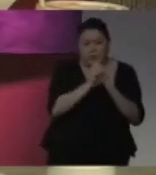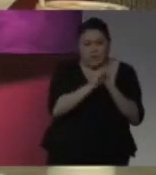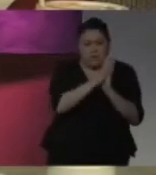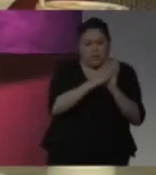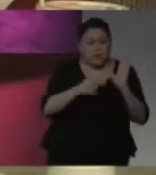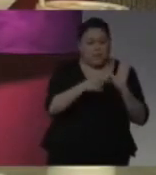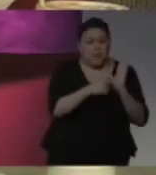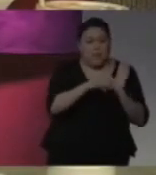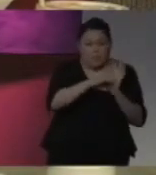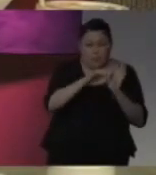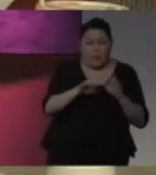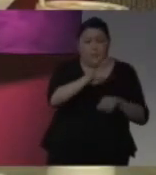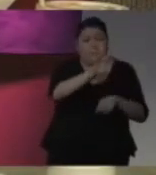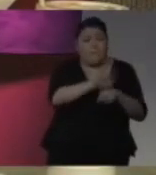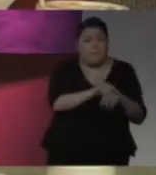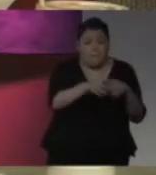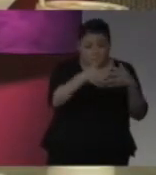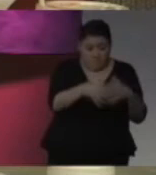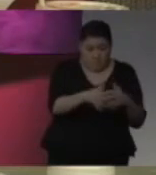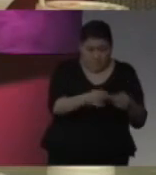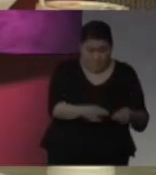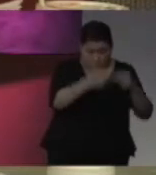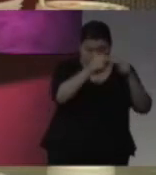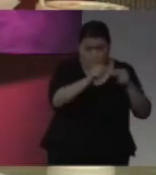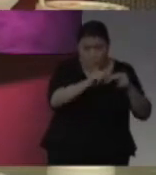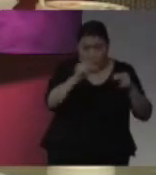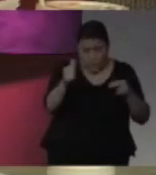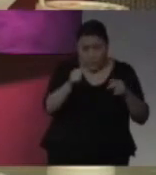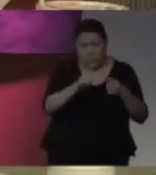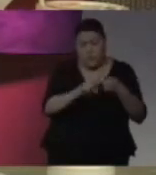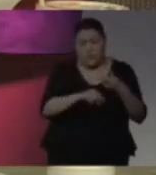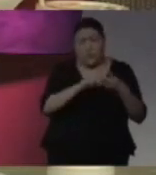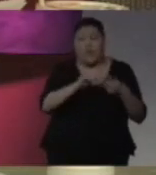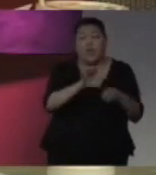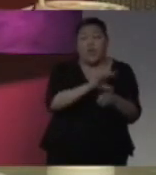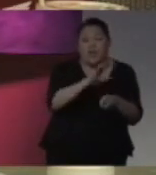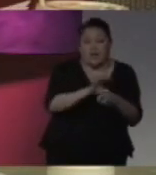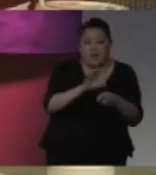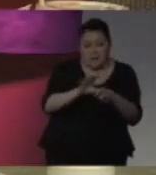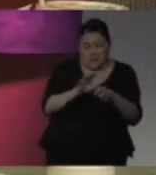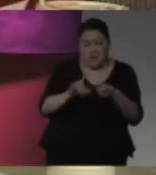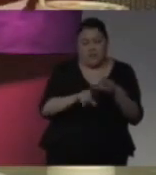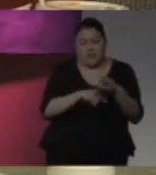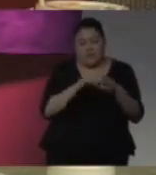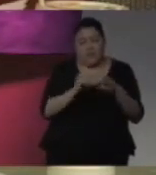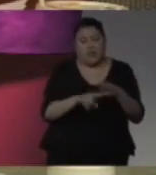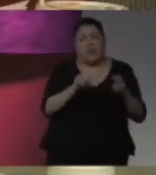de minería a cielo abierto e hidroeléctricas, de geotérmicas y de monocultivos.